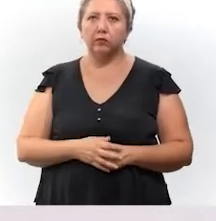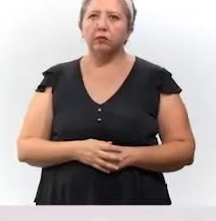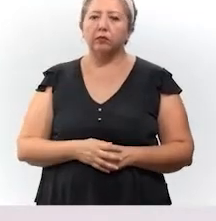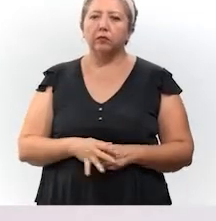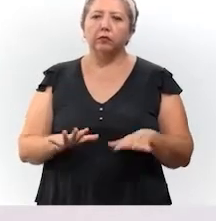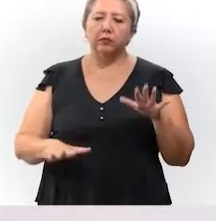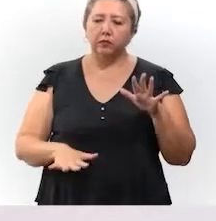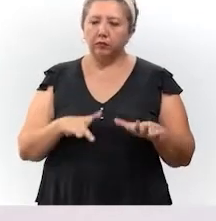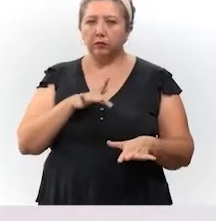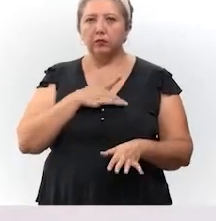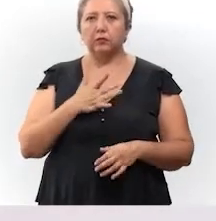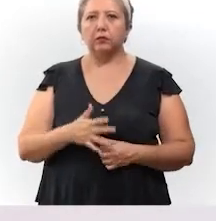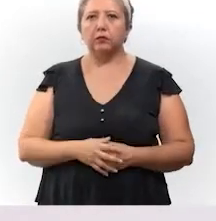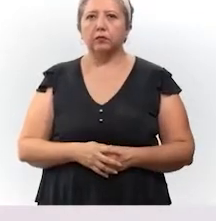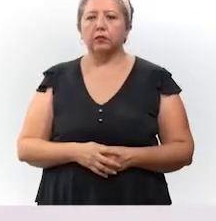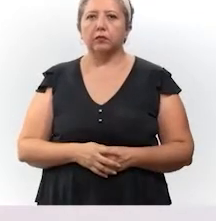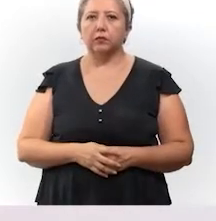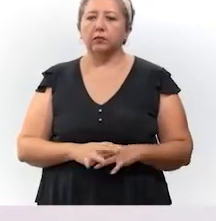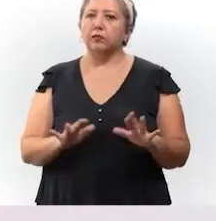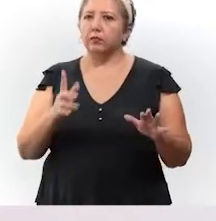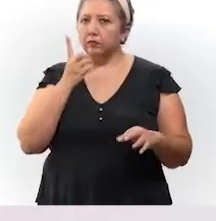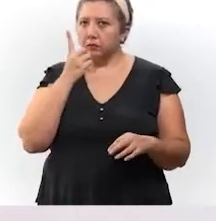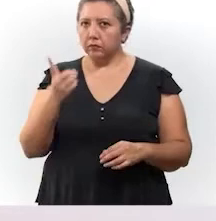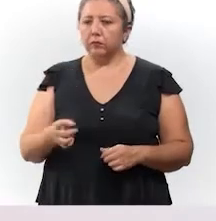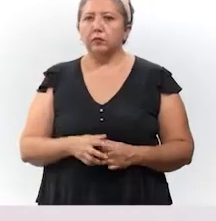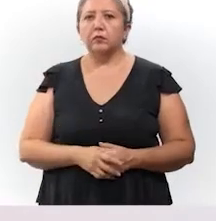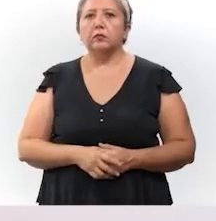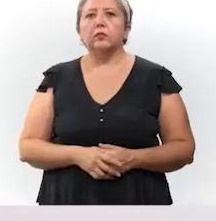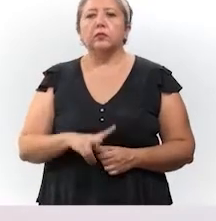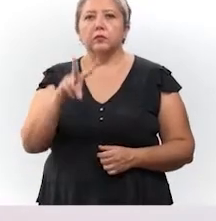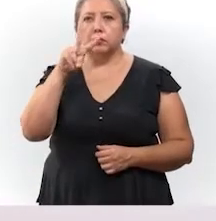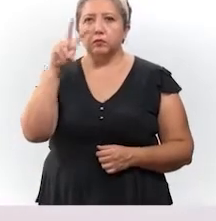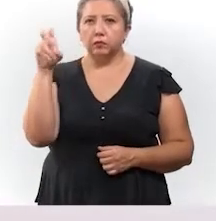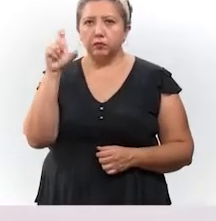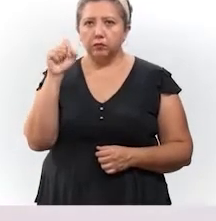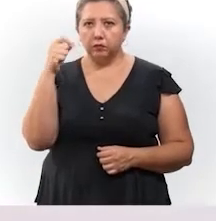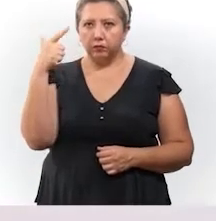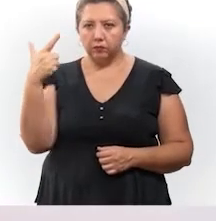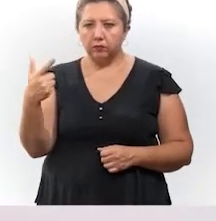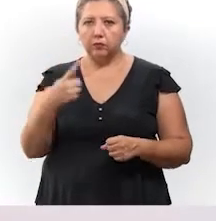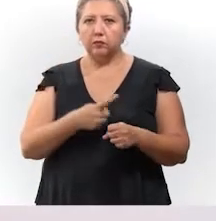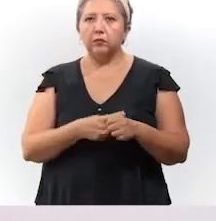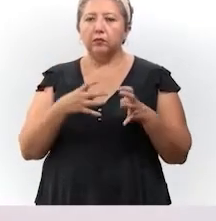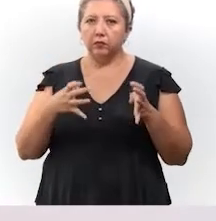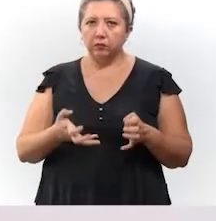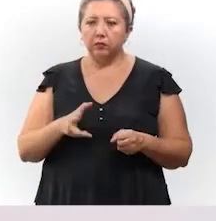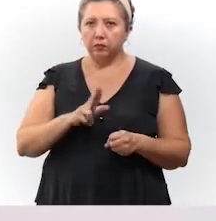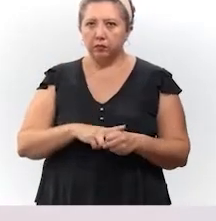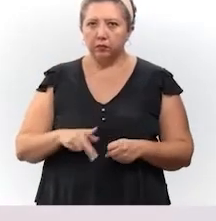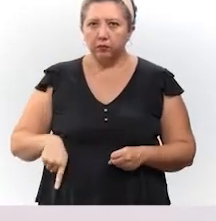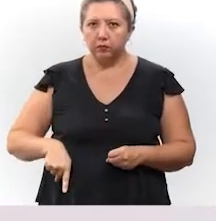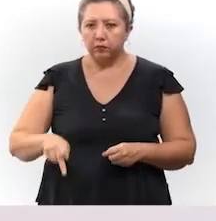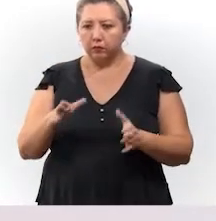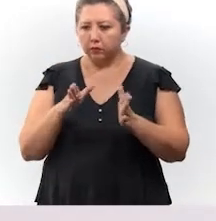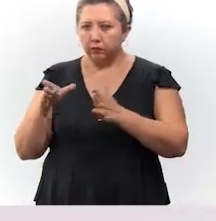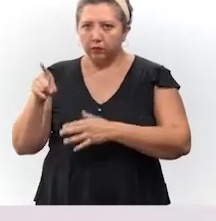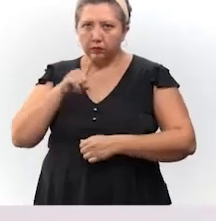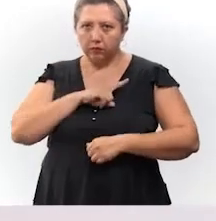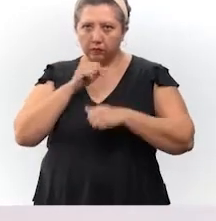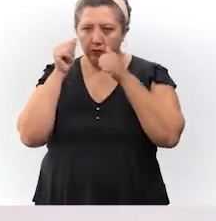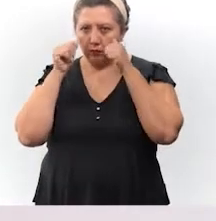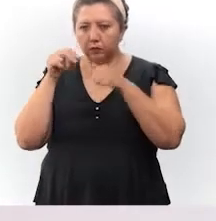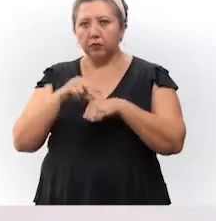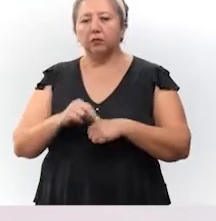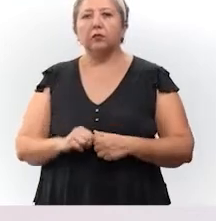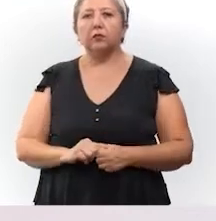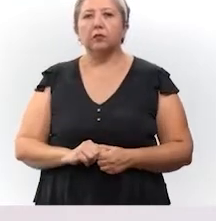Yucatán. Presentan síntomas leves. Como ya se mencionó, 227 de los casos positivos están en hospitales públicos y en